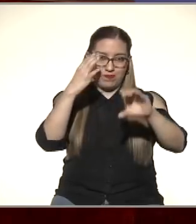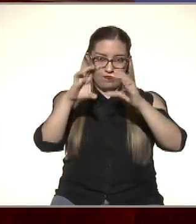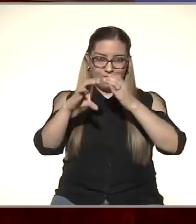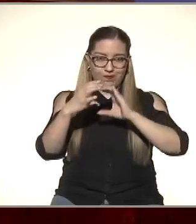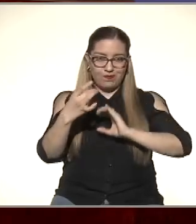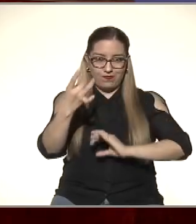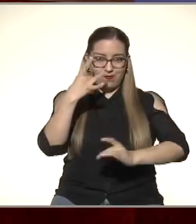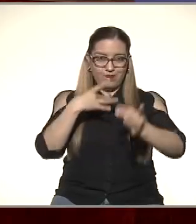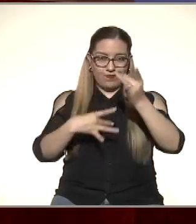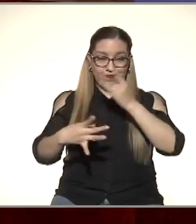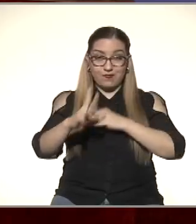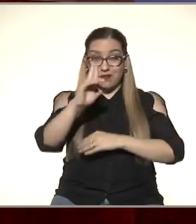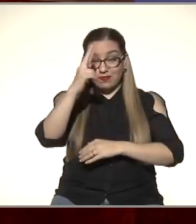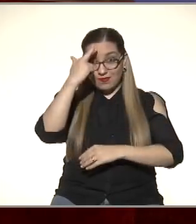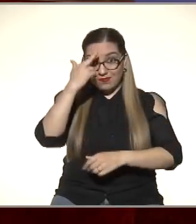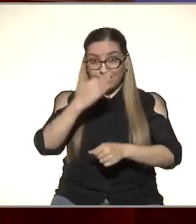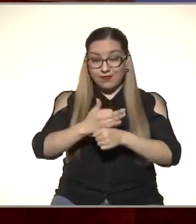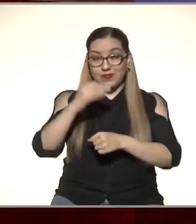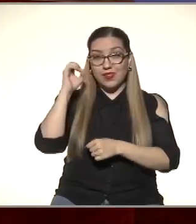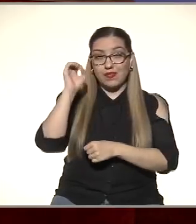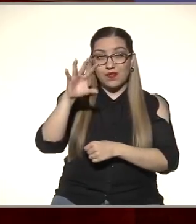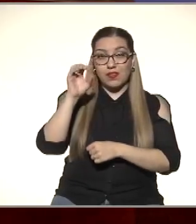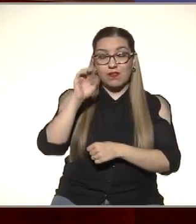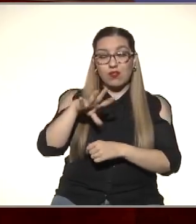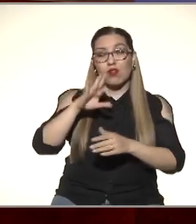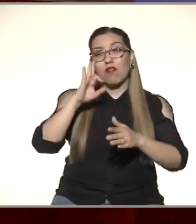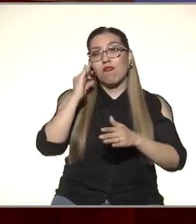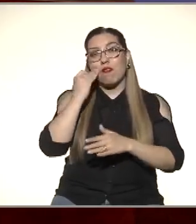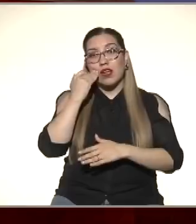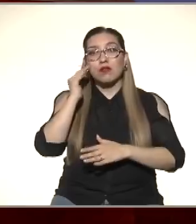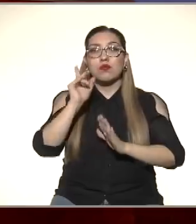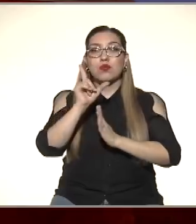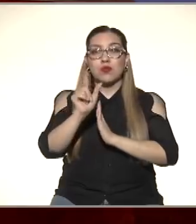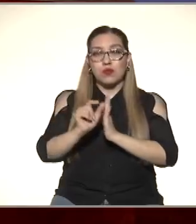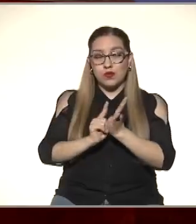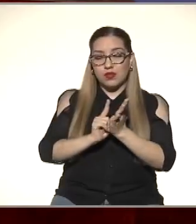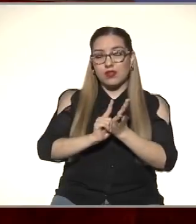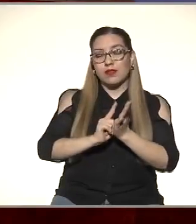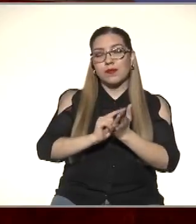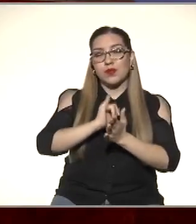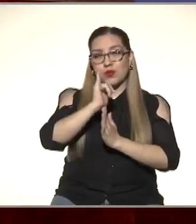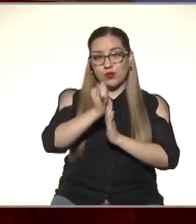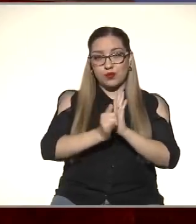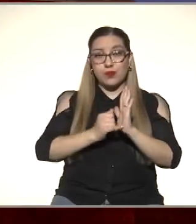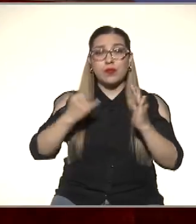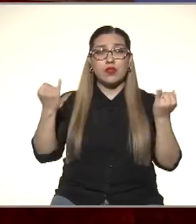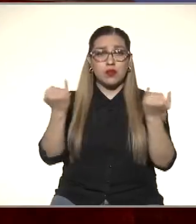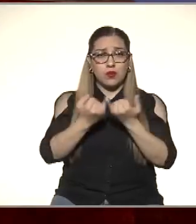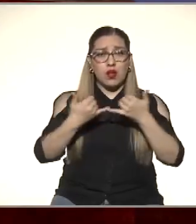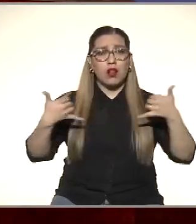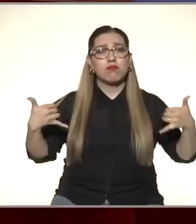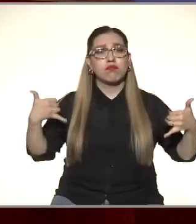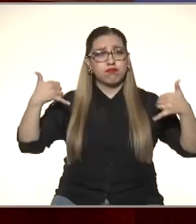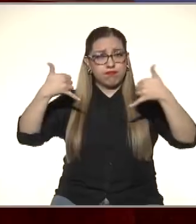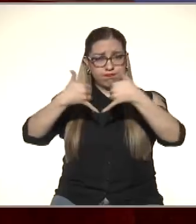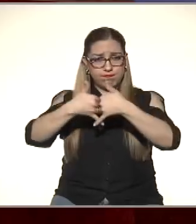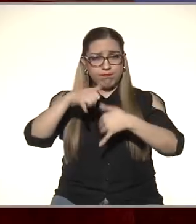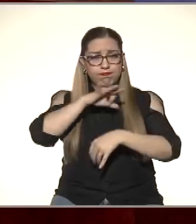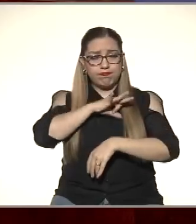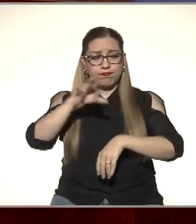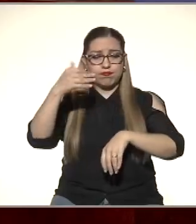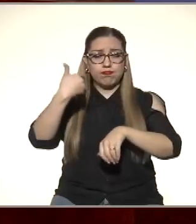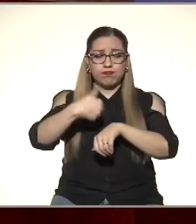estamos completamente en vivo en Facebook, en Twitter, en YouTube, y también esperamos sus llamadas en el centro de contacto con la audiencia. La línea telefónica